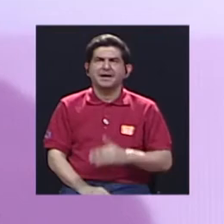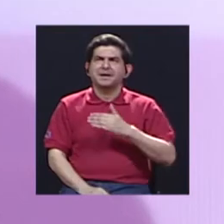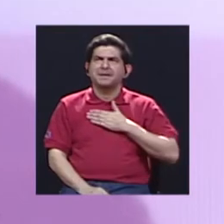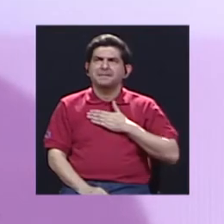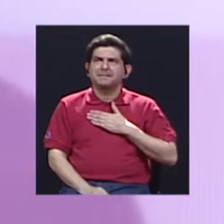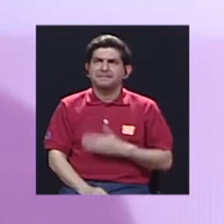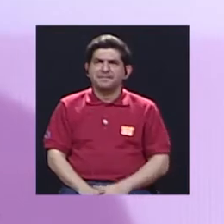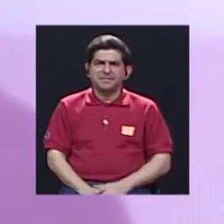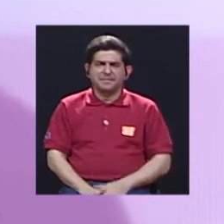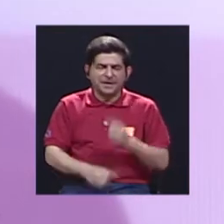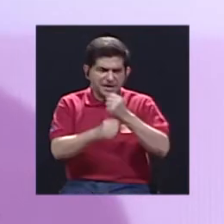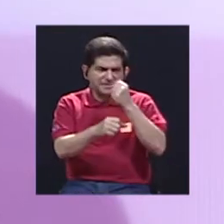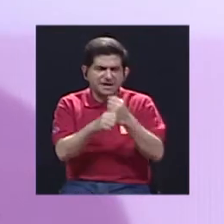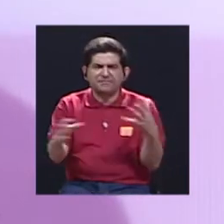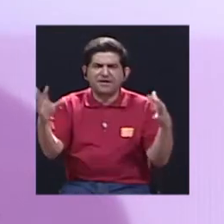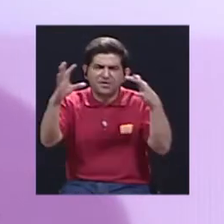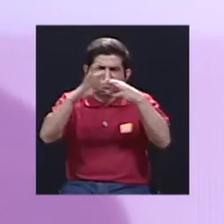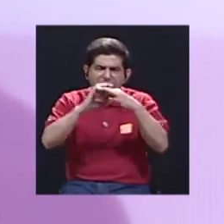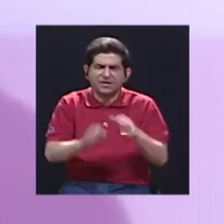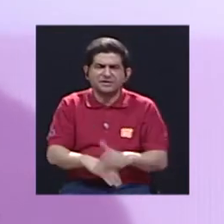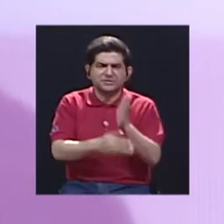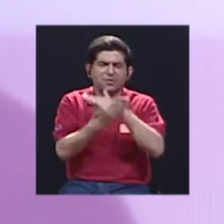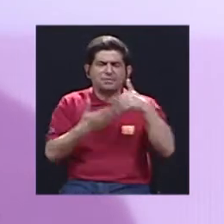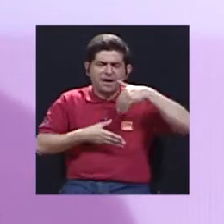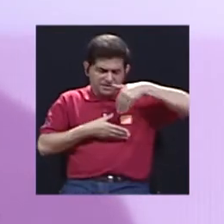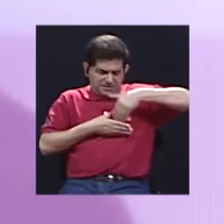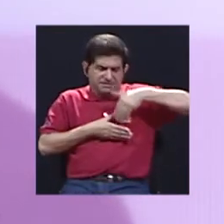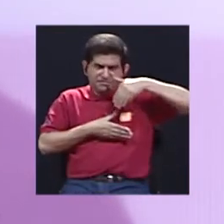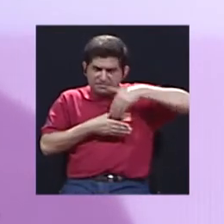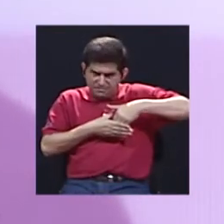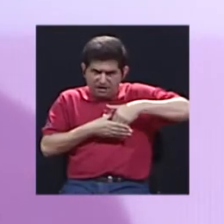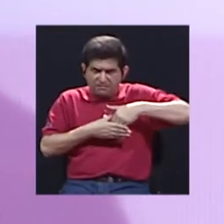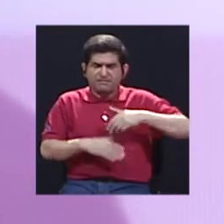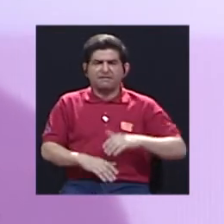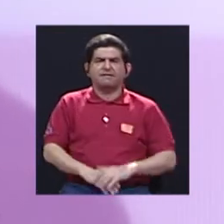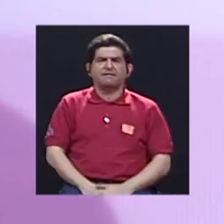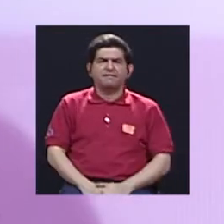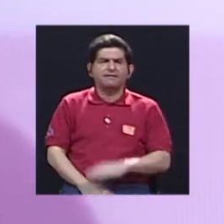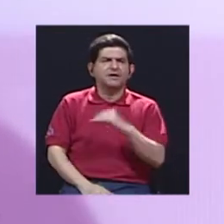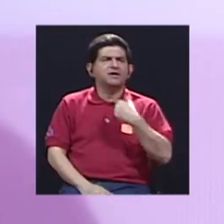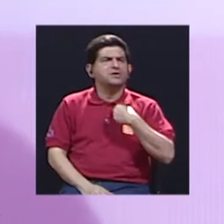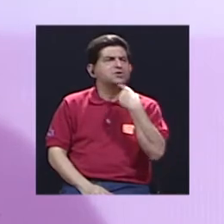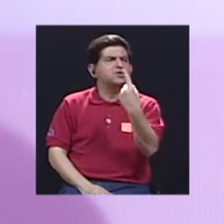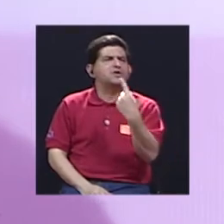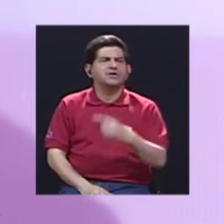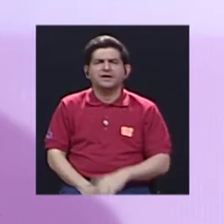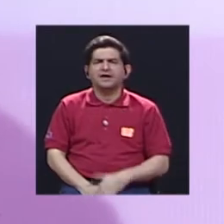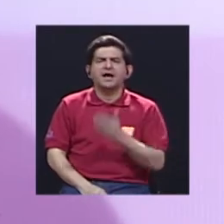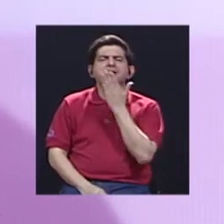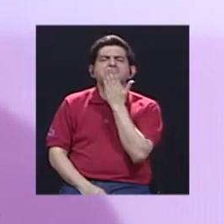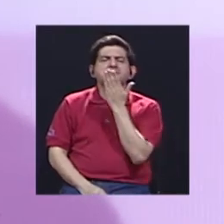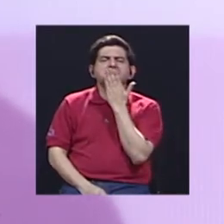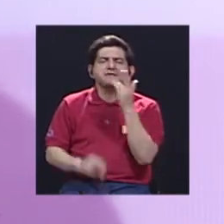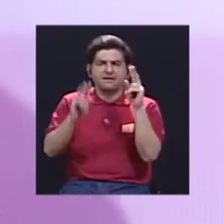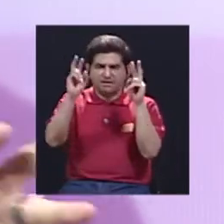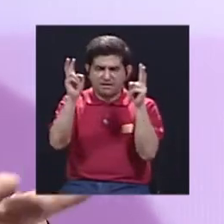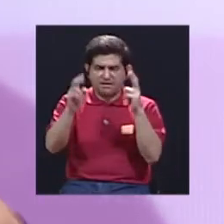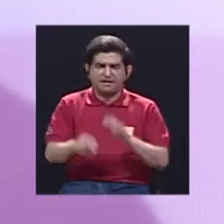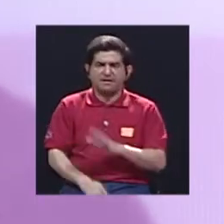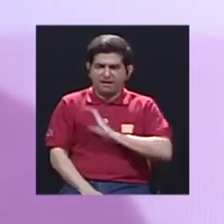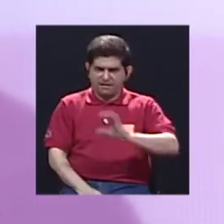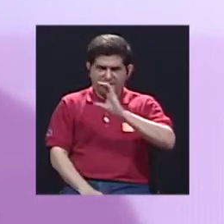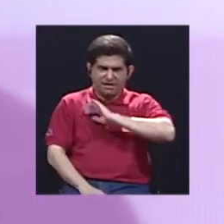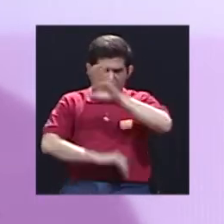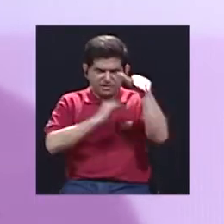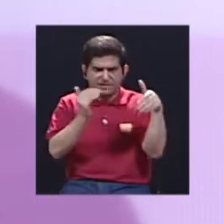Mi pieza tiene mucho que ver como con la parte interna y la parte, yo diría que indígena, que nos